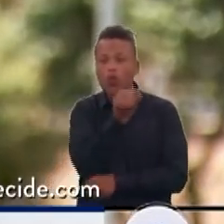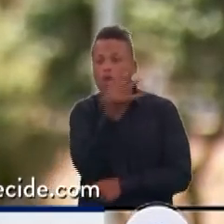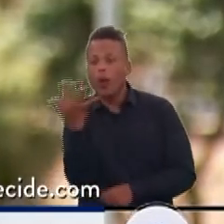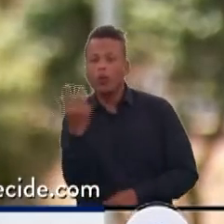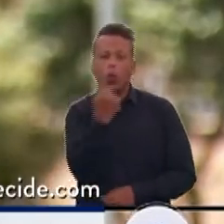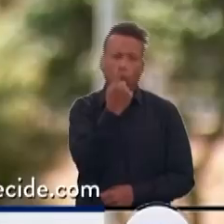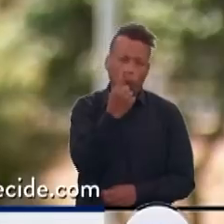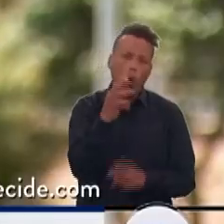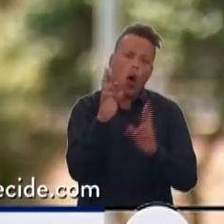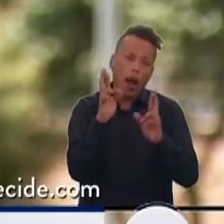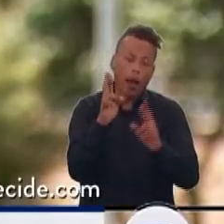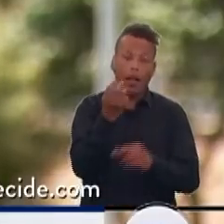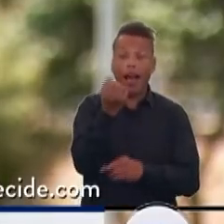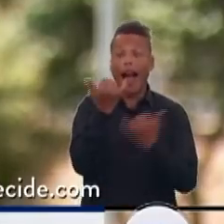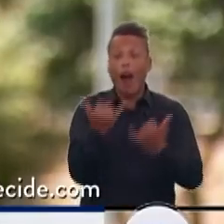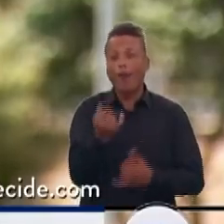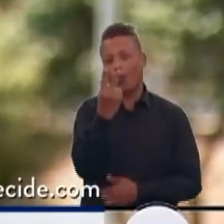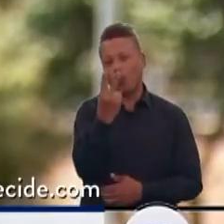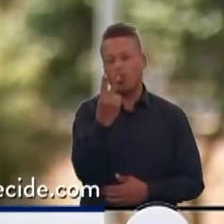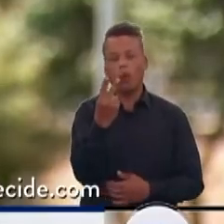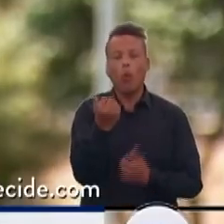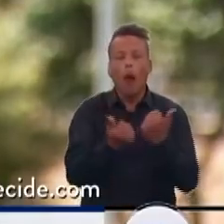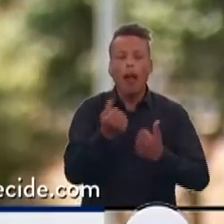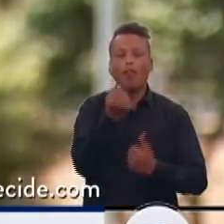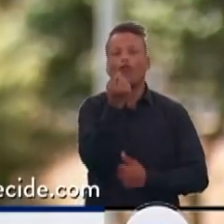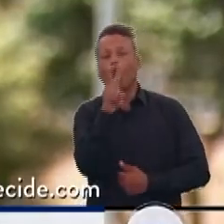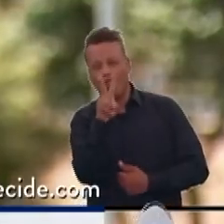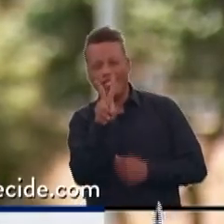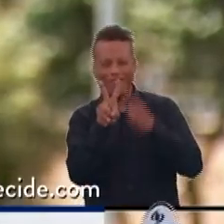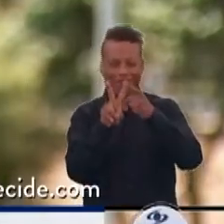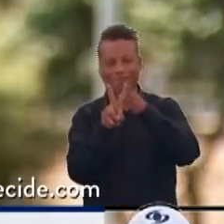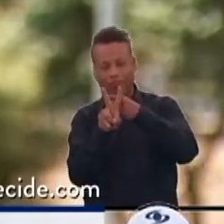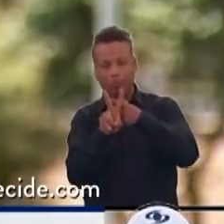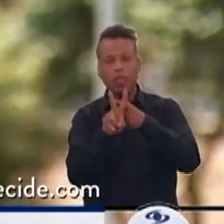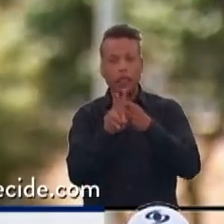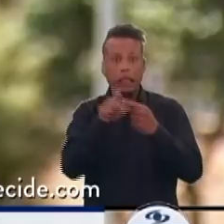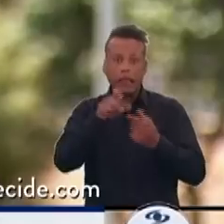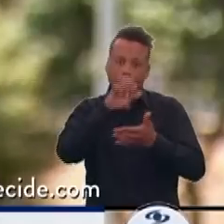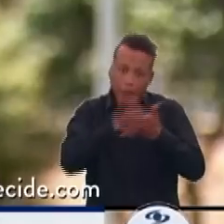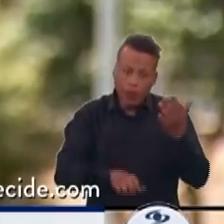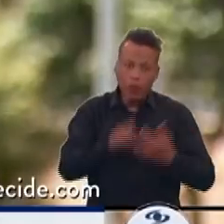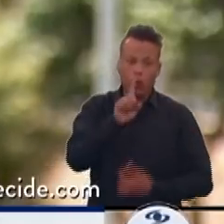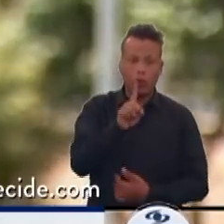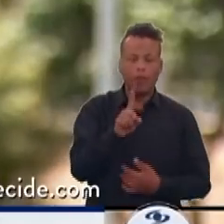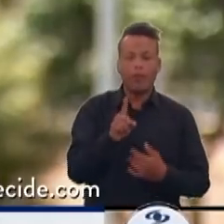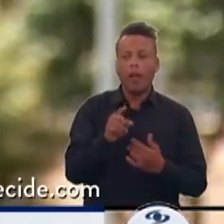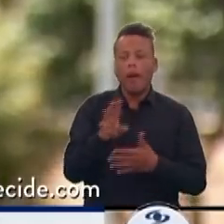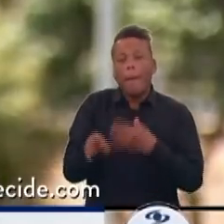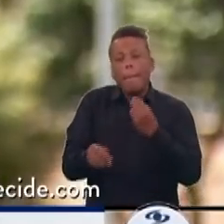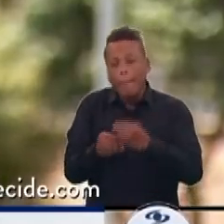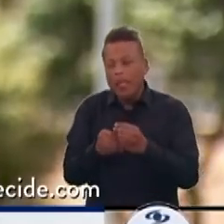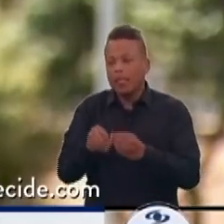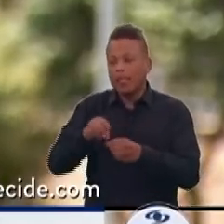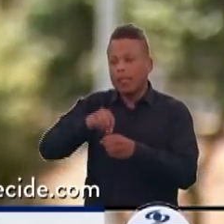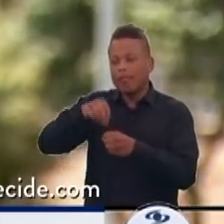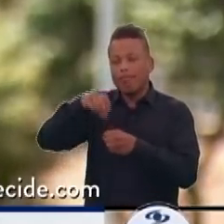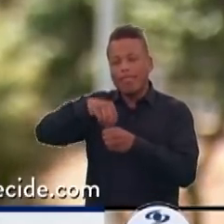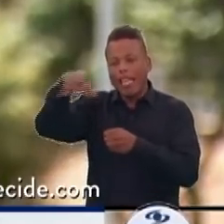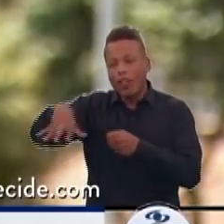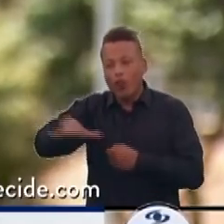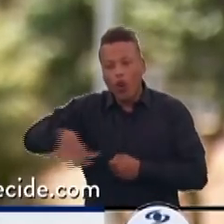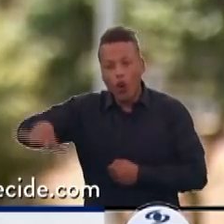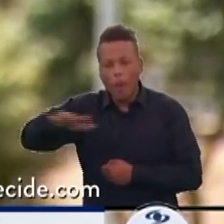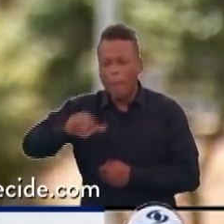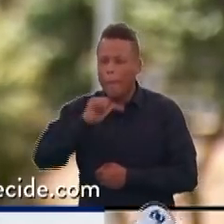ubica en 12.1%. Por eso hacen propuestas puntuales, sobre todo a los sectores más golpeados por el desempleo, las mujeres y